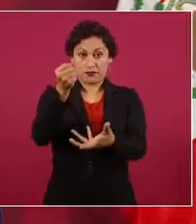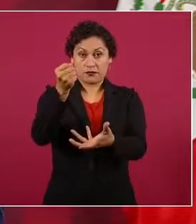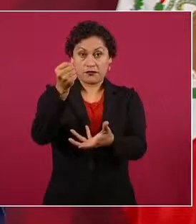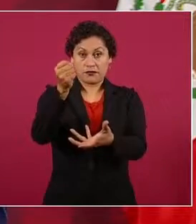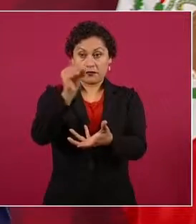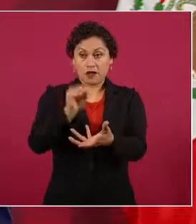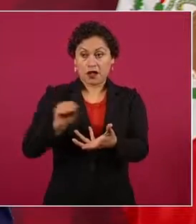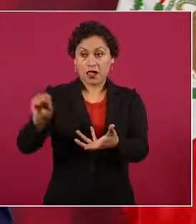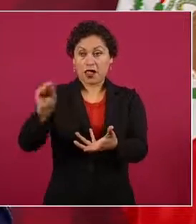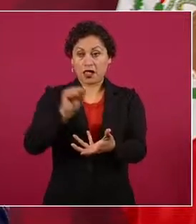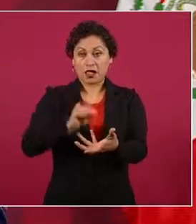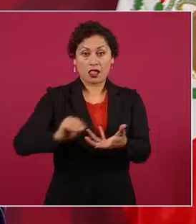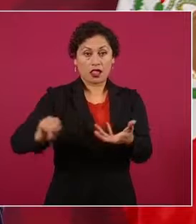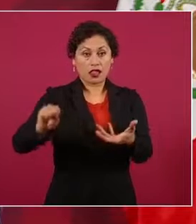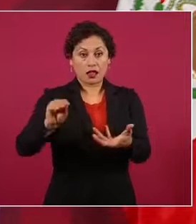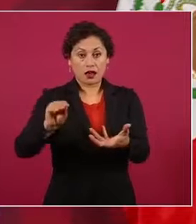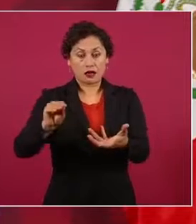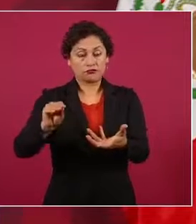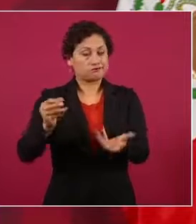y